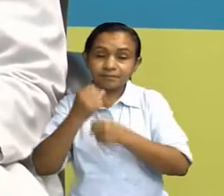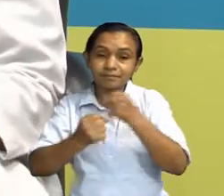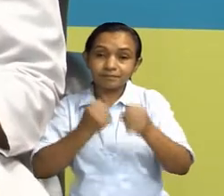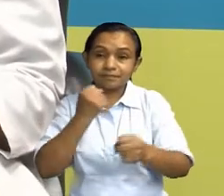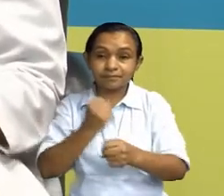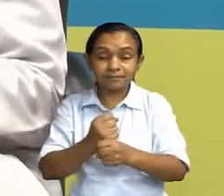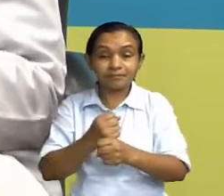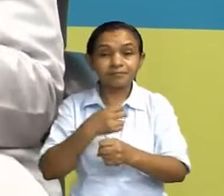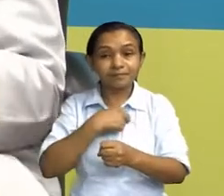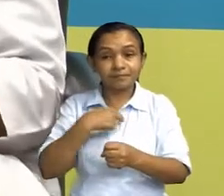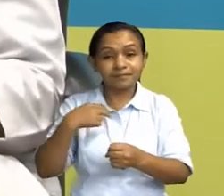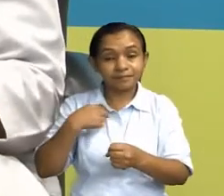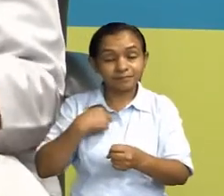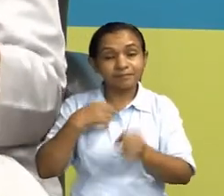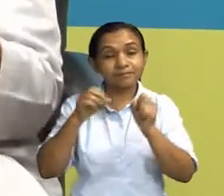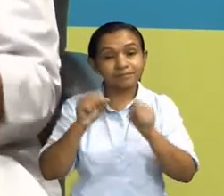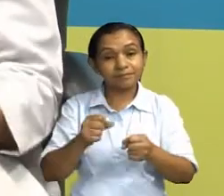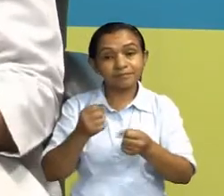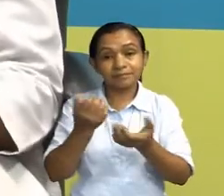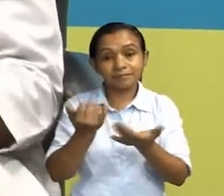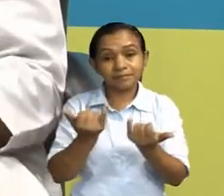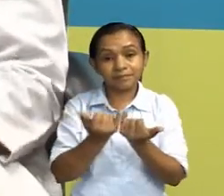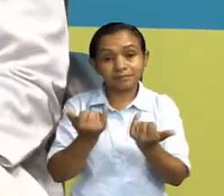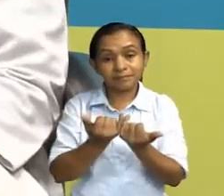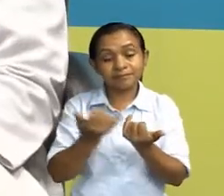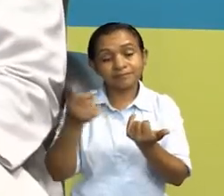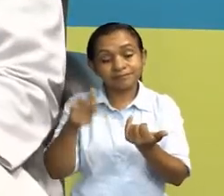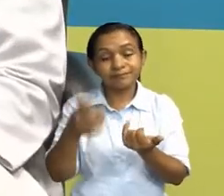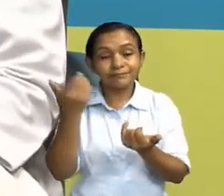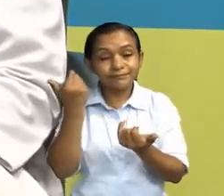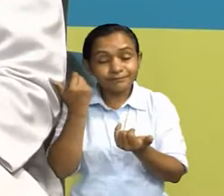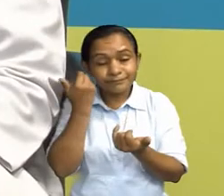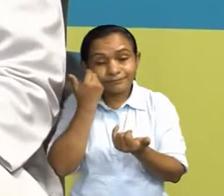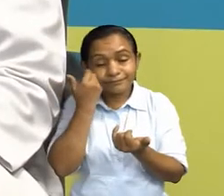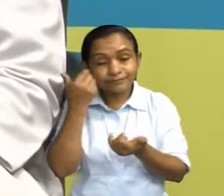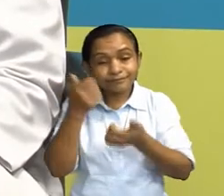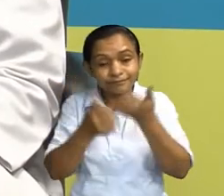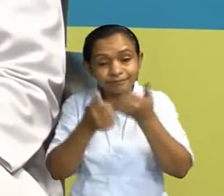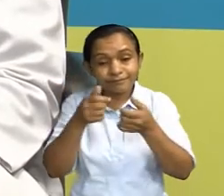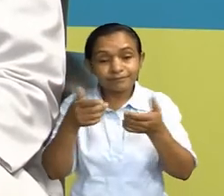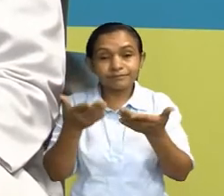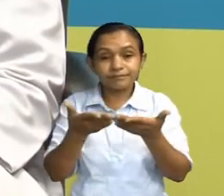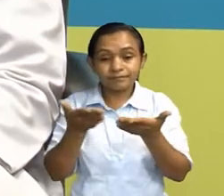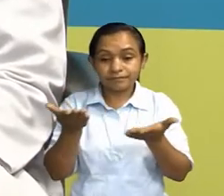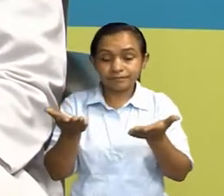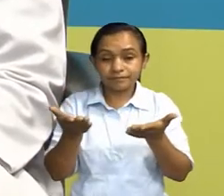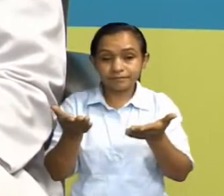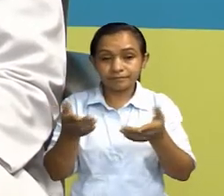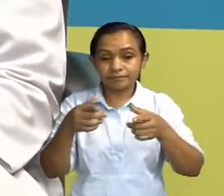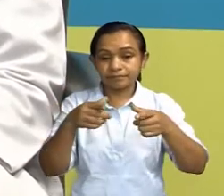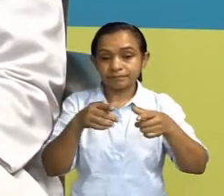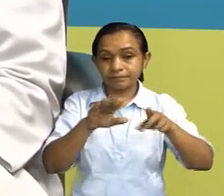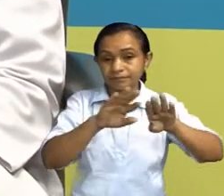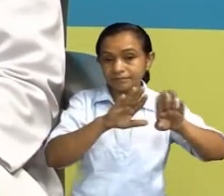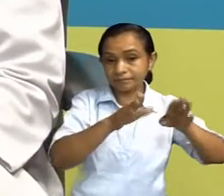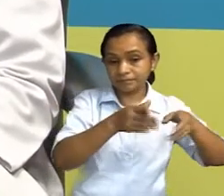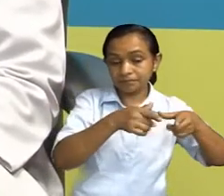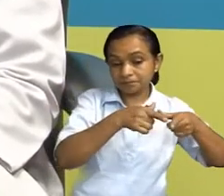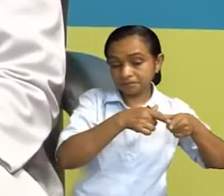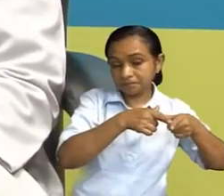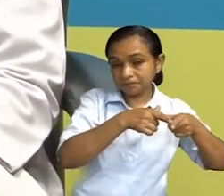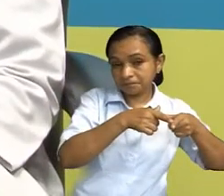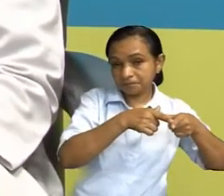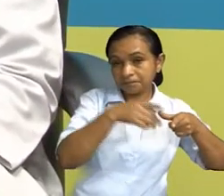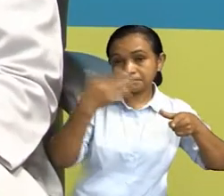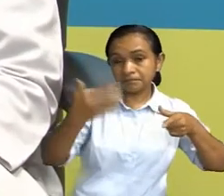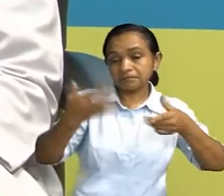hacen o permiten, la predisponen a esta afección. Por ejemplo, si comparamos una niña con una mujer que ya tuvo